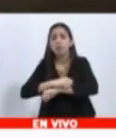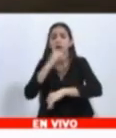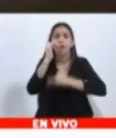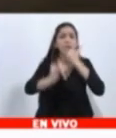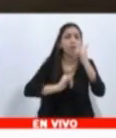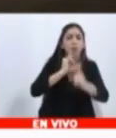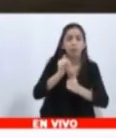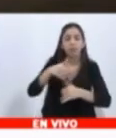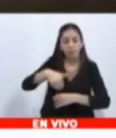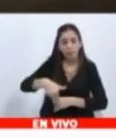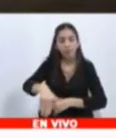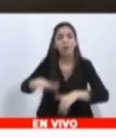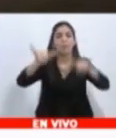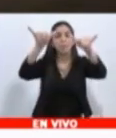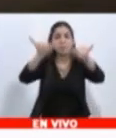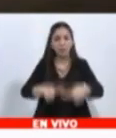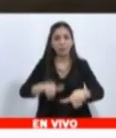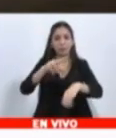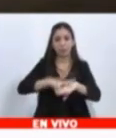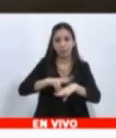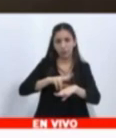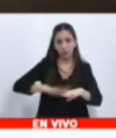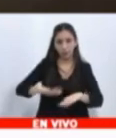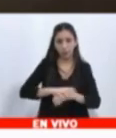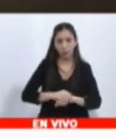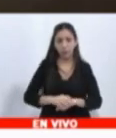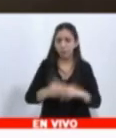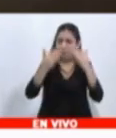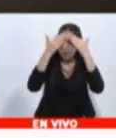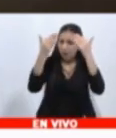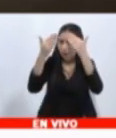Y la justicia va a traer paz en el Paraguay.